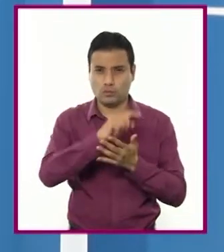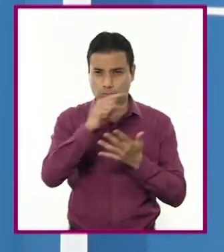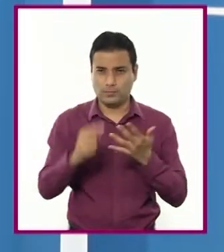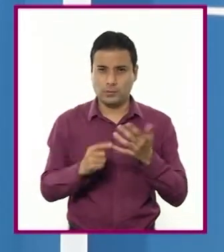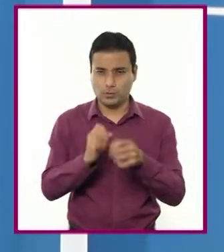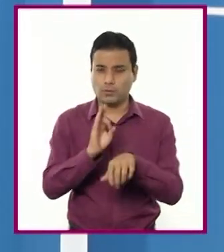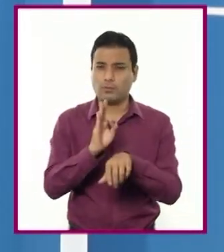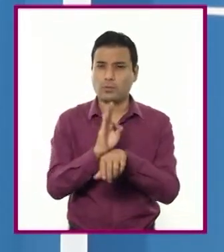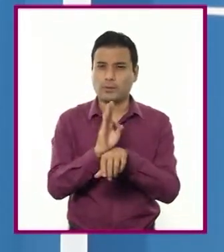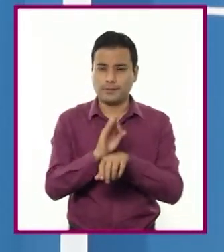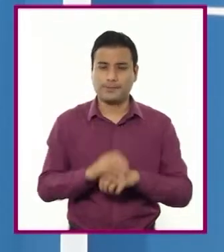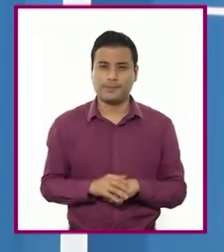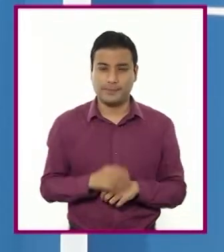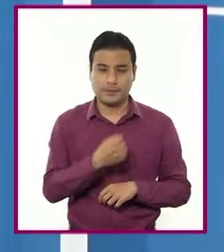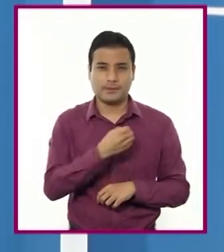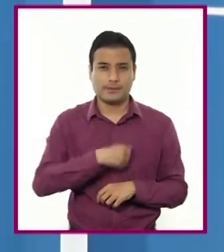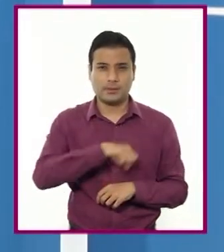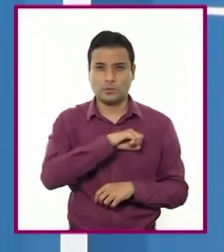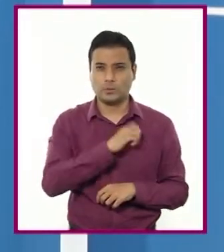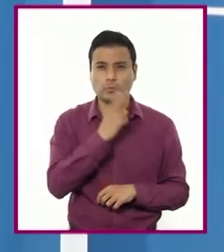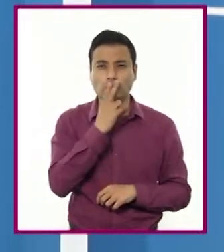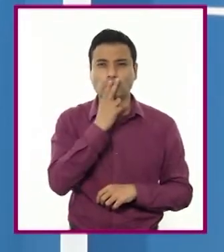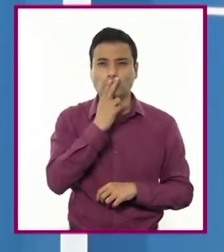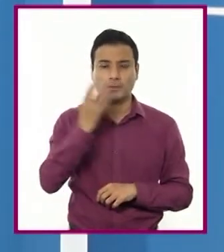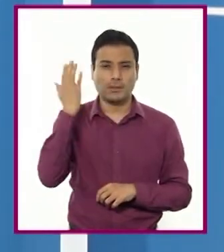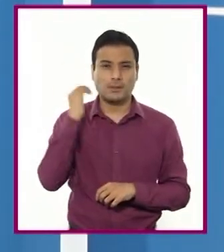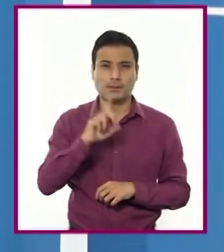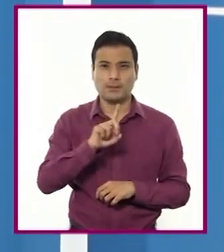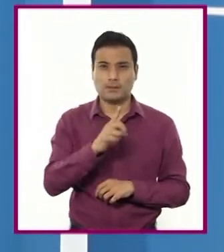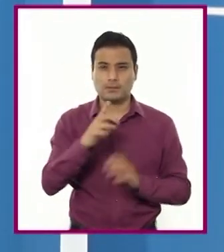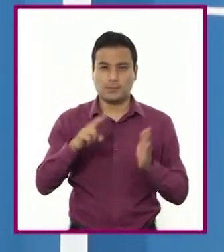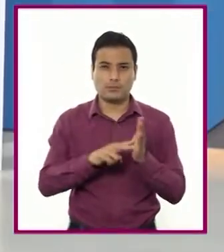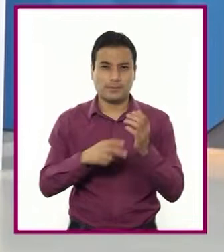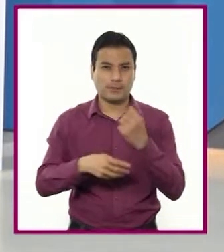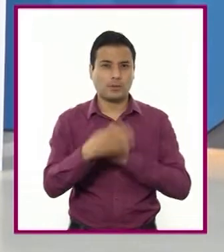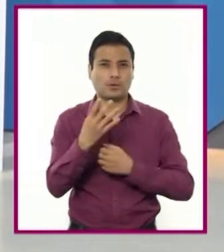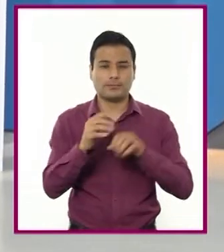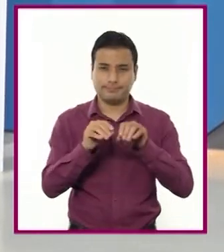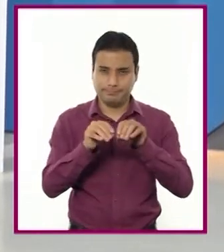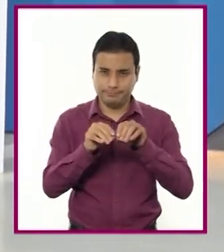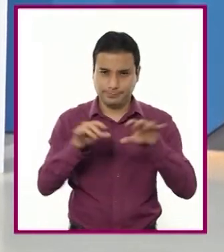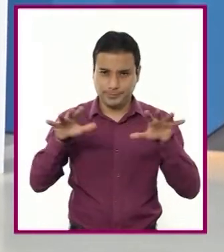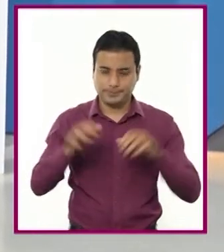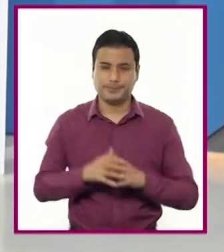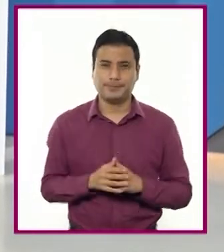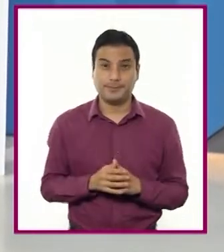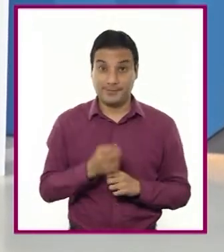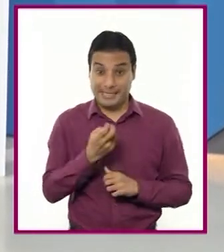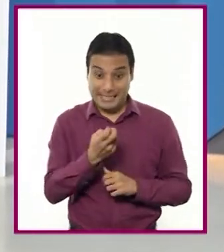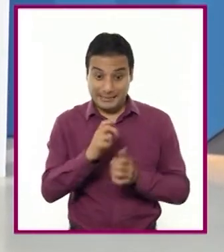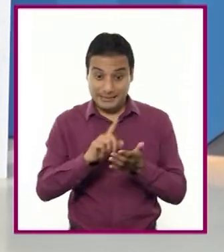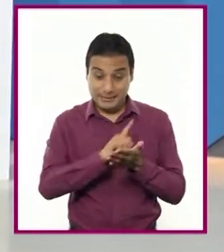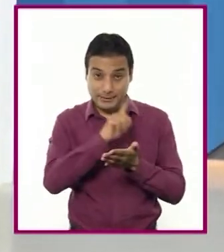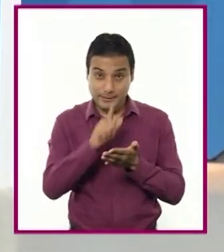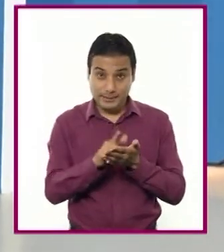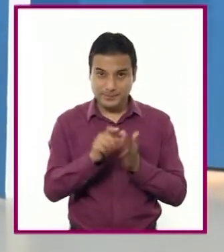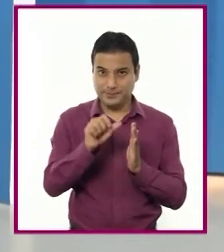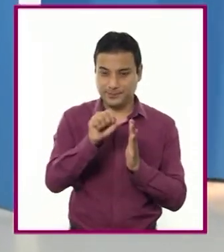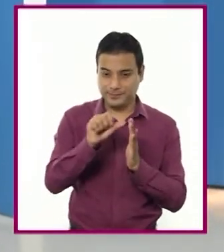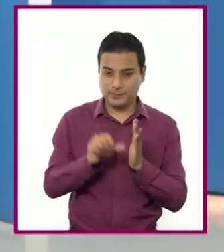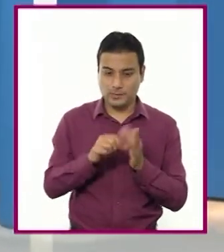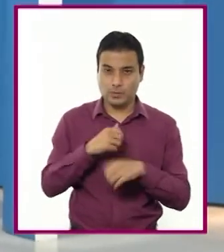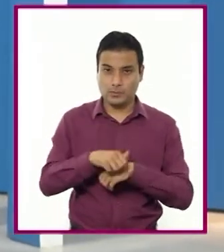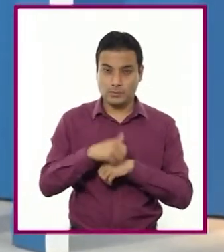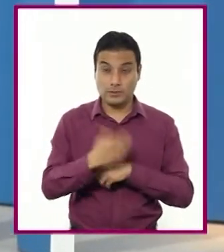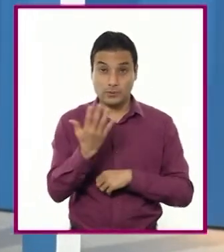en particular el de la salud, publicada en diciembre de 2014. De acuerdo con esta ley, en su artículo